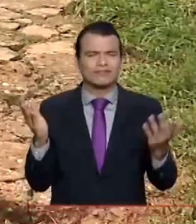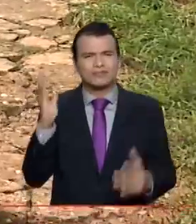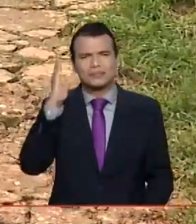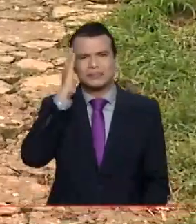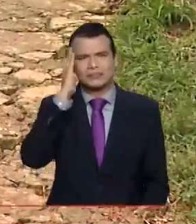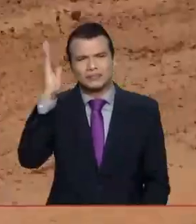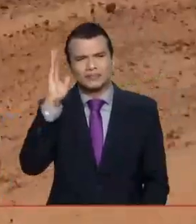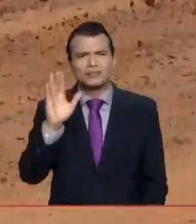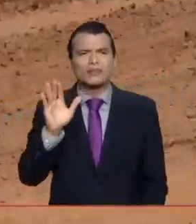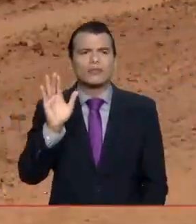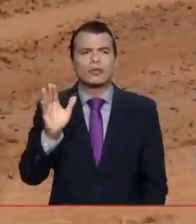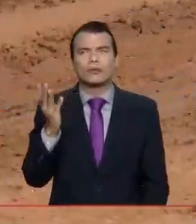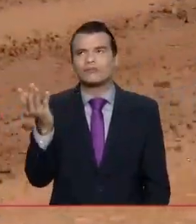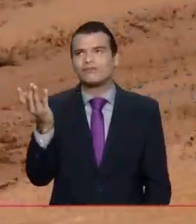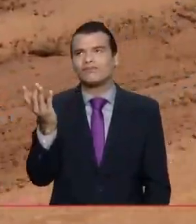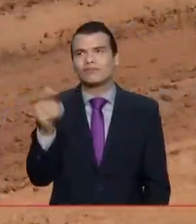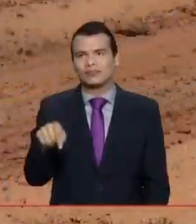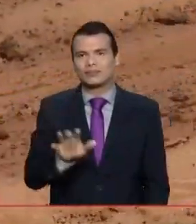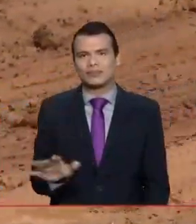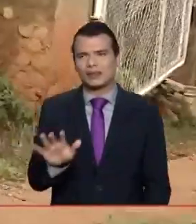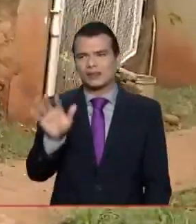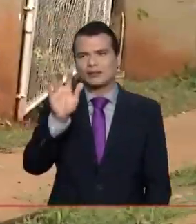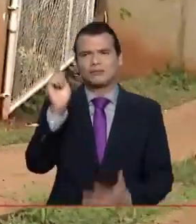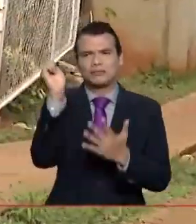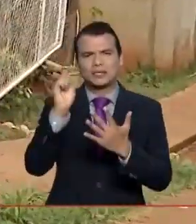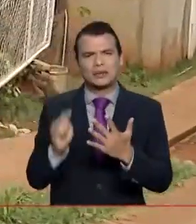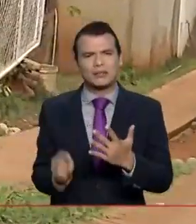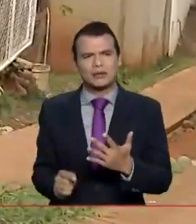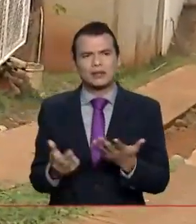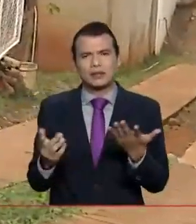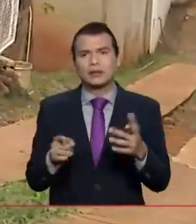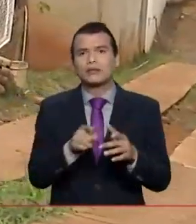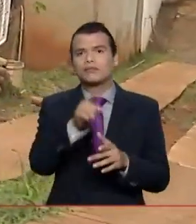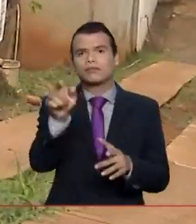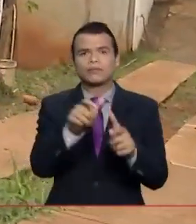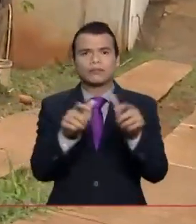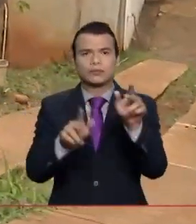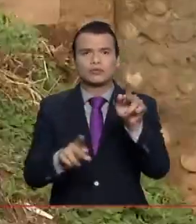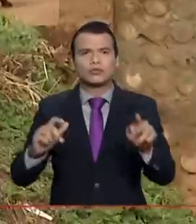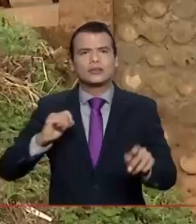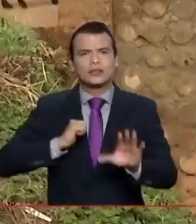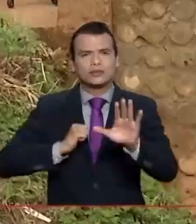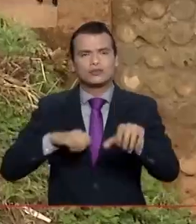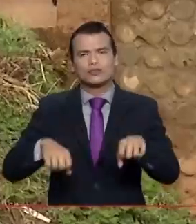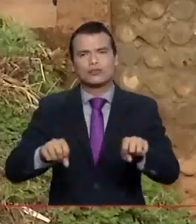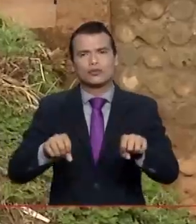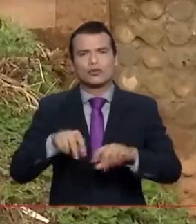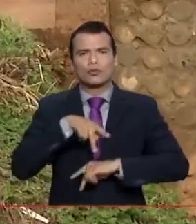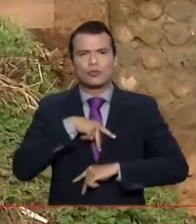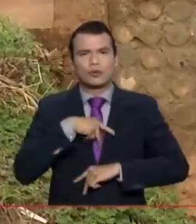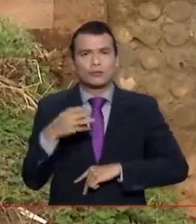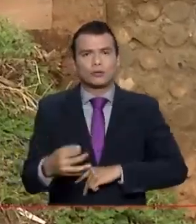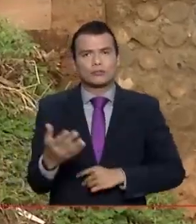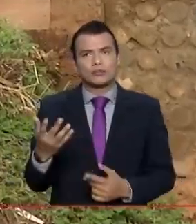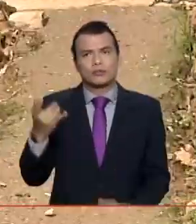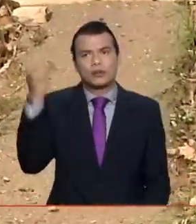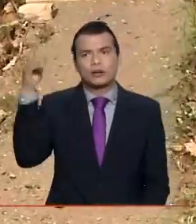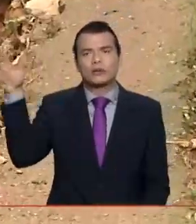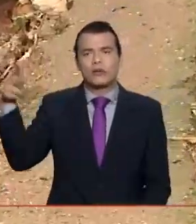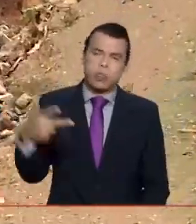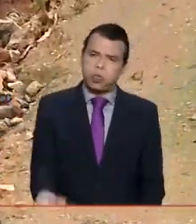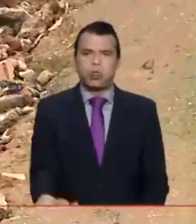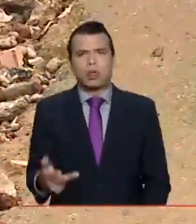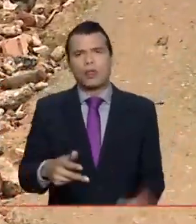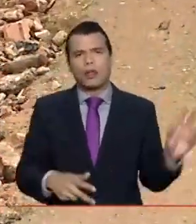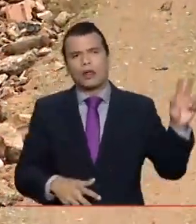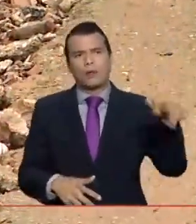diferentes, acá se maneja lo que es mucho las motos y en las subidas, pues ellos al bajar se han resbalado, se han